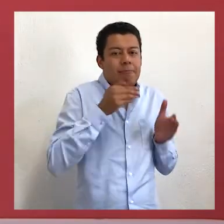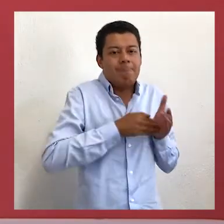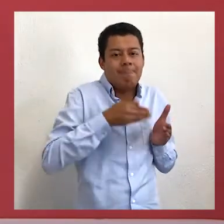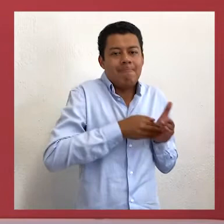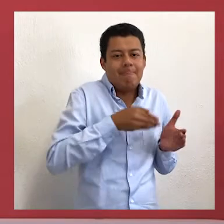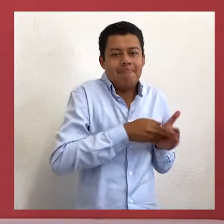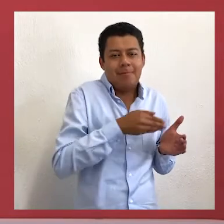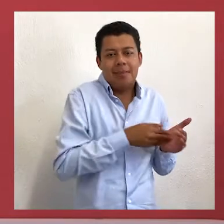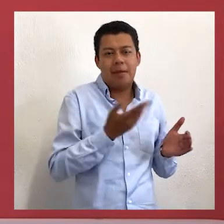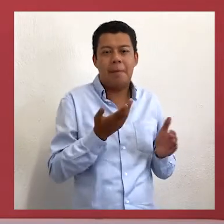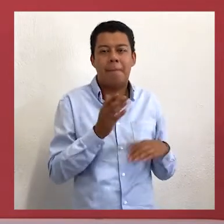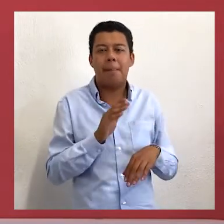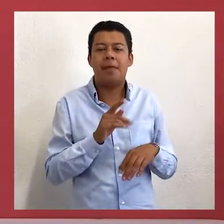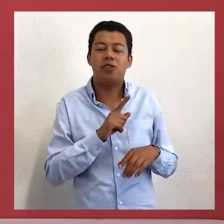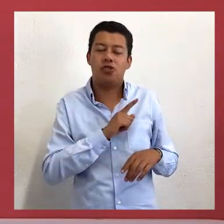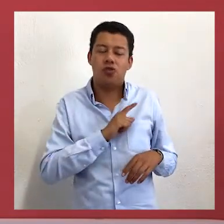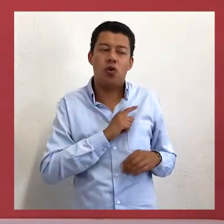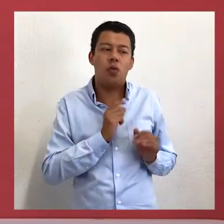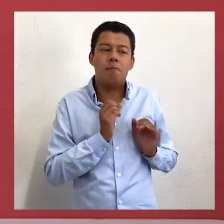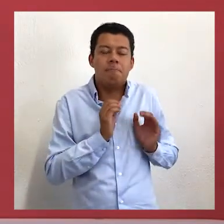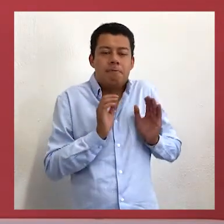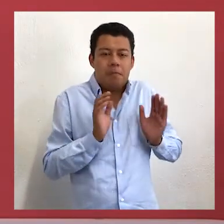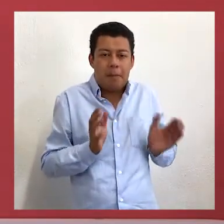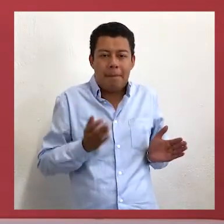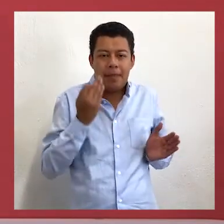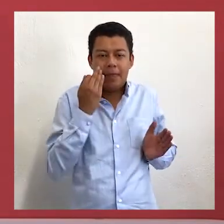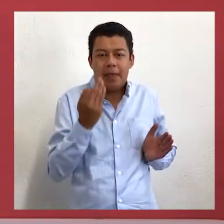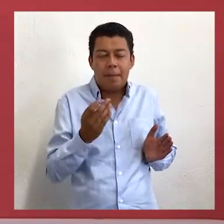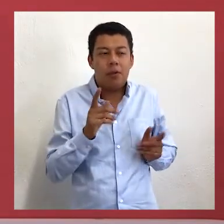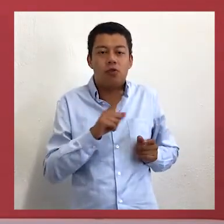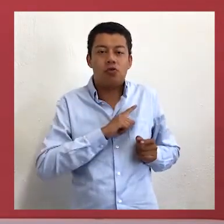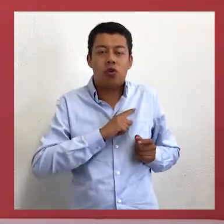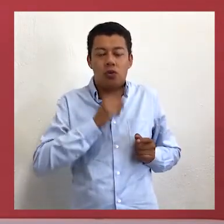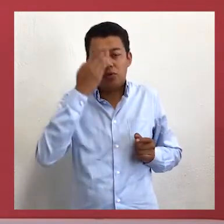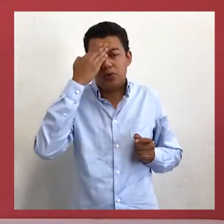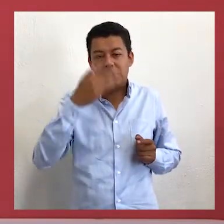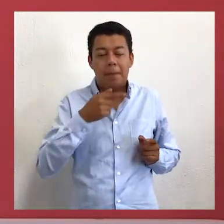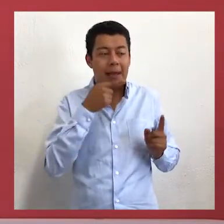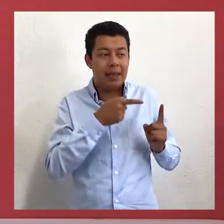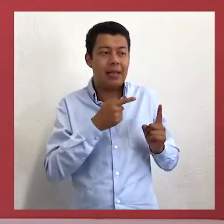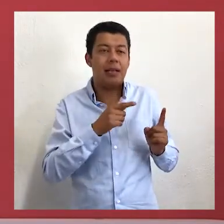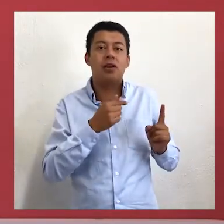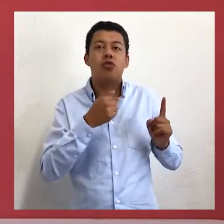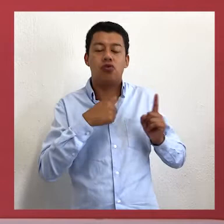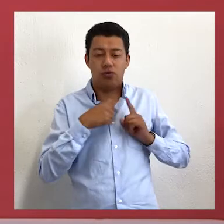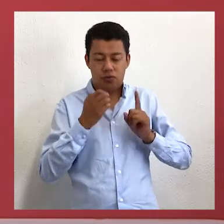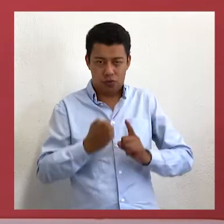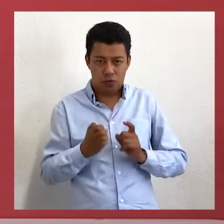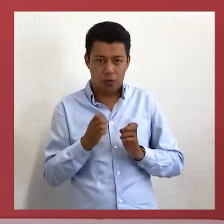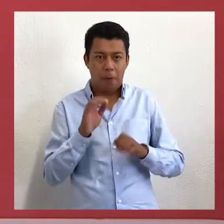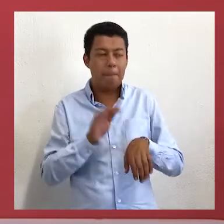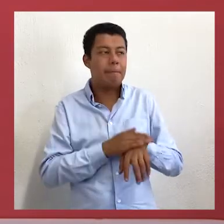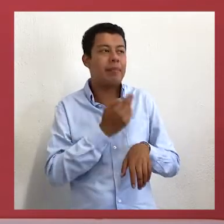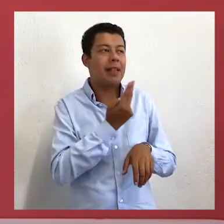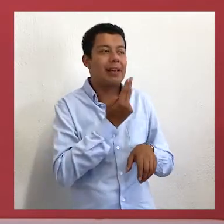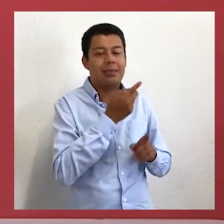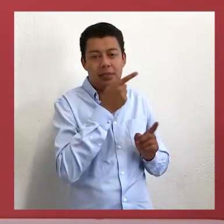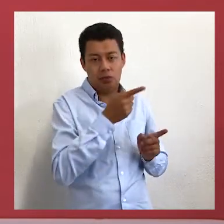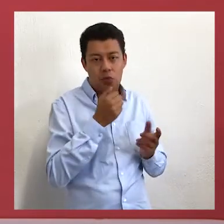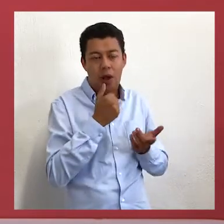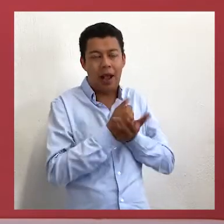También requiere de tiempo, también requiere de que sepa que yo estoy ahí, pero al mismo tiempo distante, que no